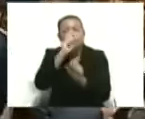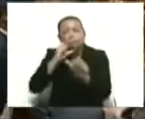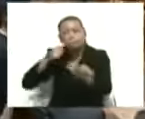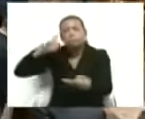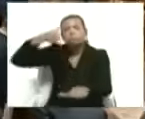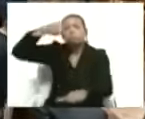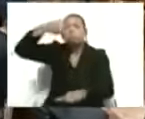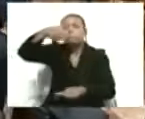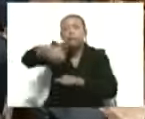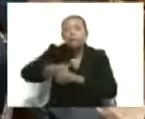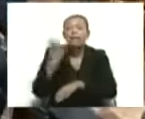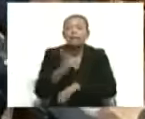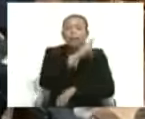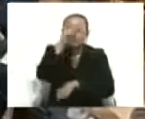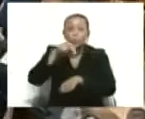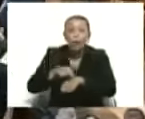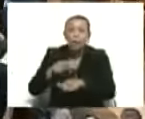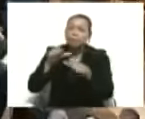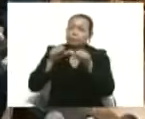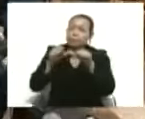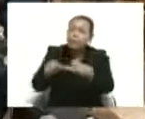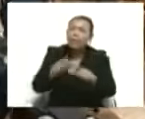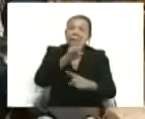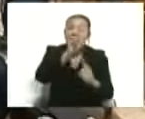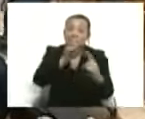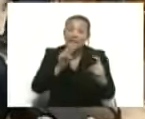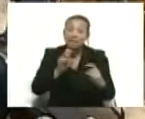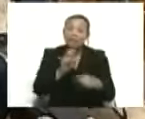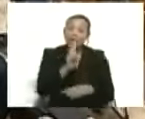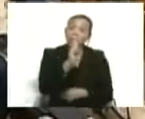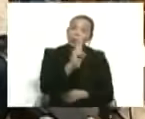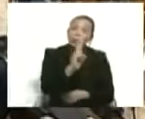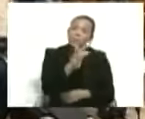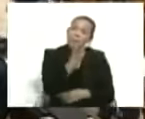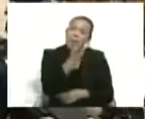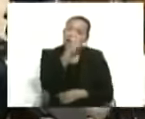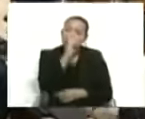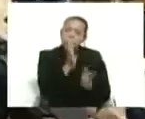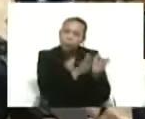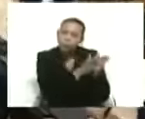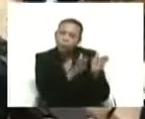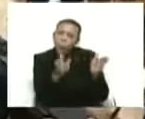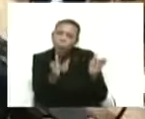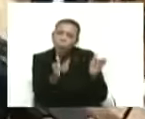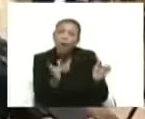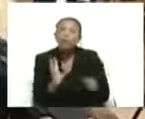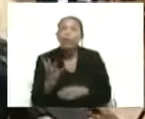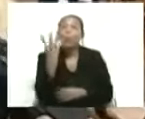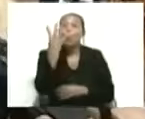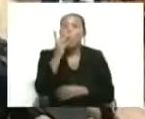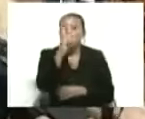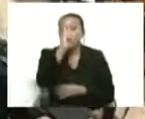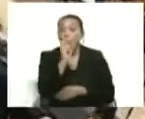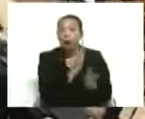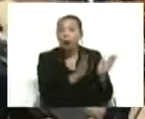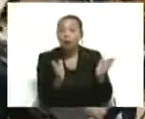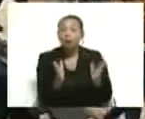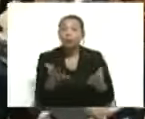emprendido la Asamblea Nacional desde hace 3 años. Este es su cuarto